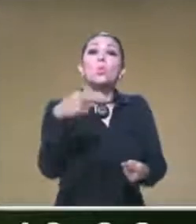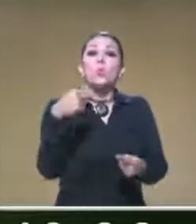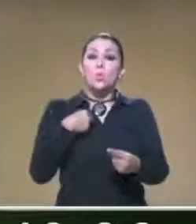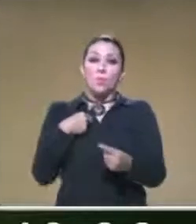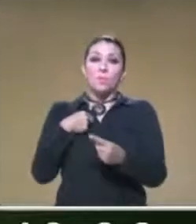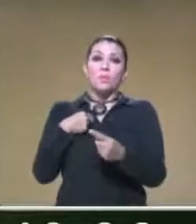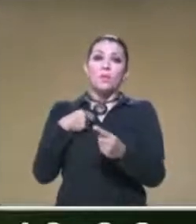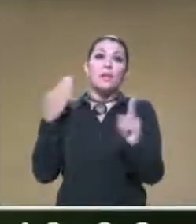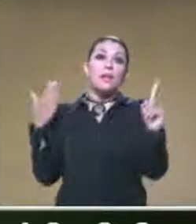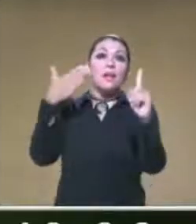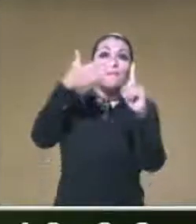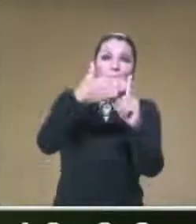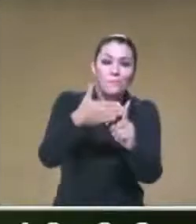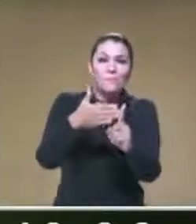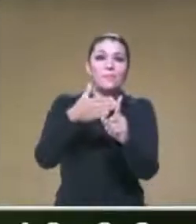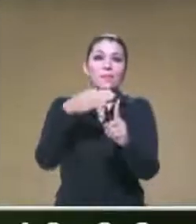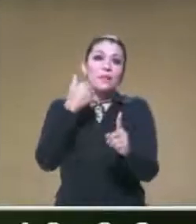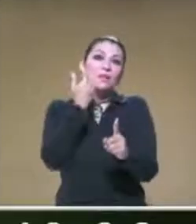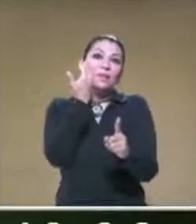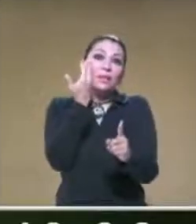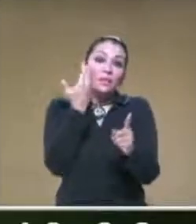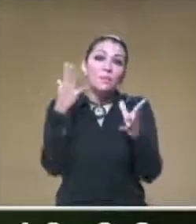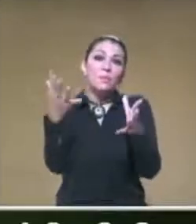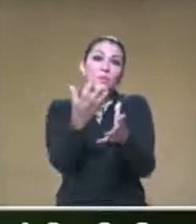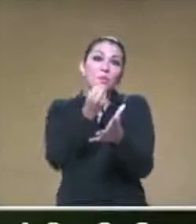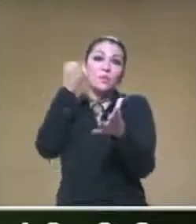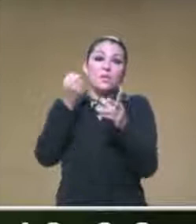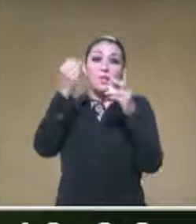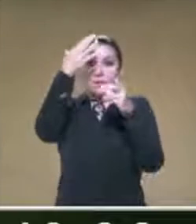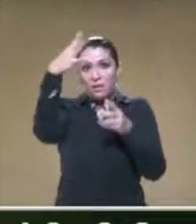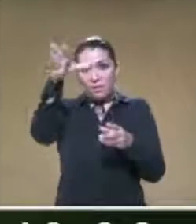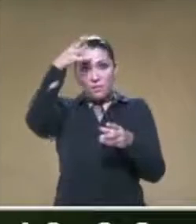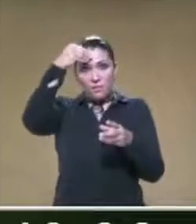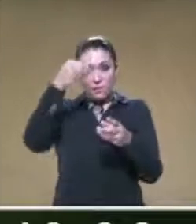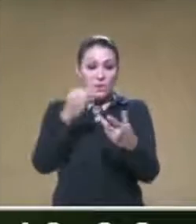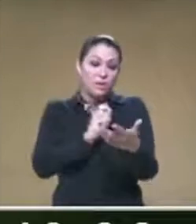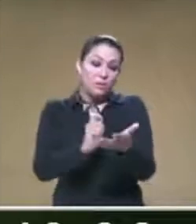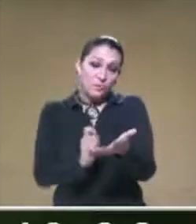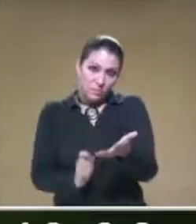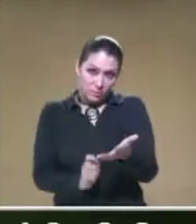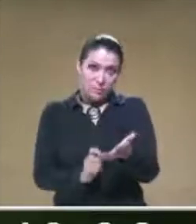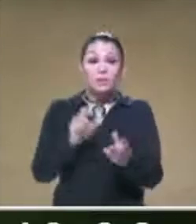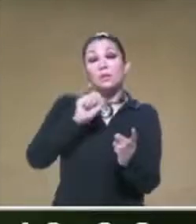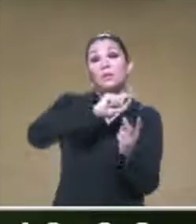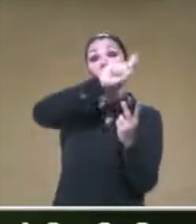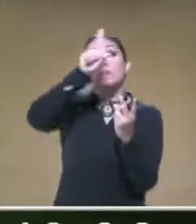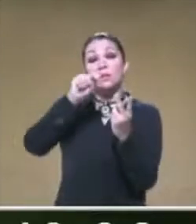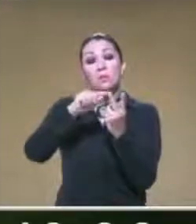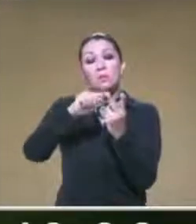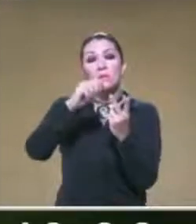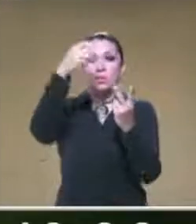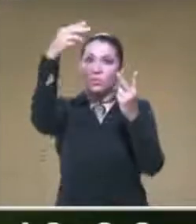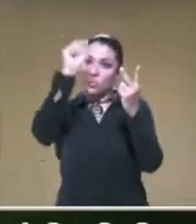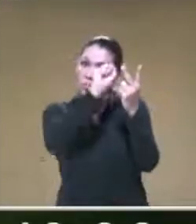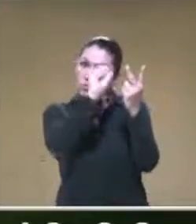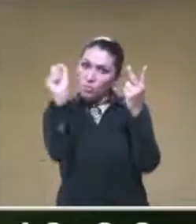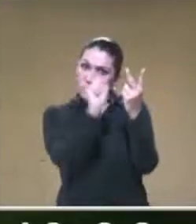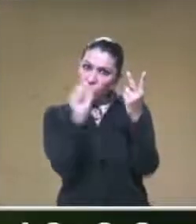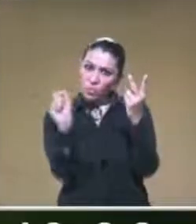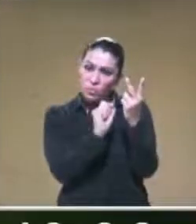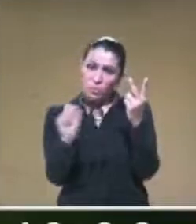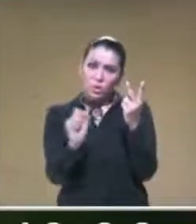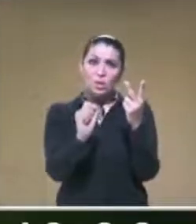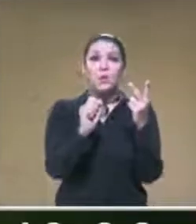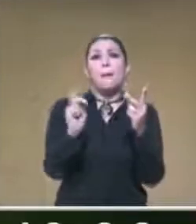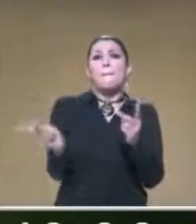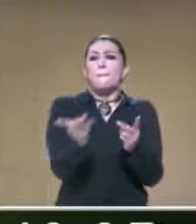de nuestra entrevista. Además, tenemos el desarrollo. Durante el desarrollo de la entrevista, vamos a realizar una serie